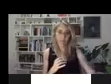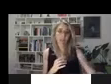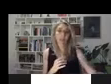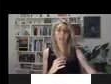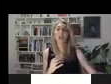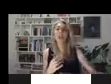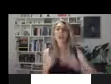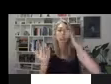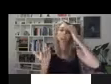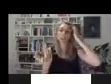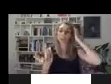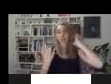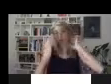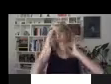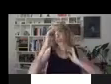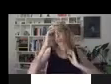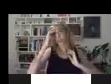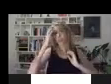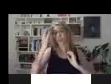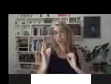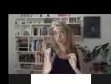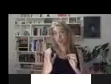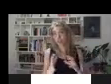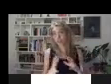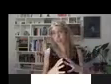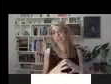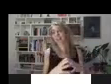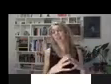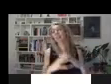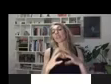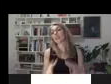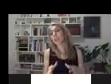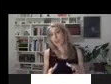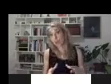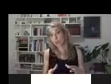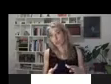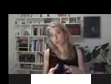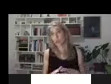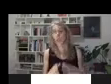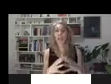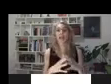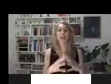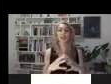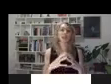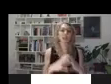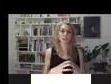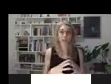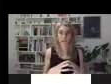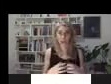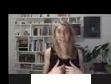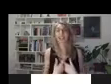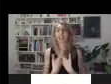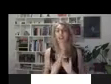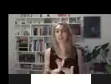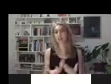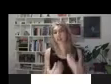artistas que no tienen trayectoria internacional, que estén especificados, y aquellos